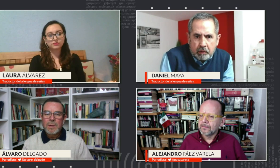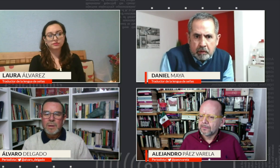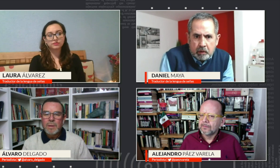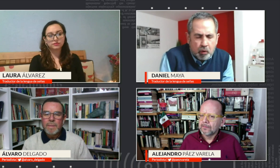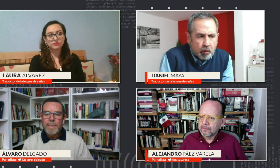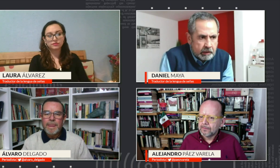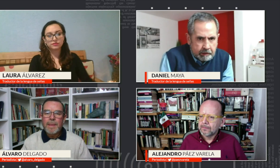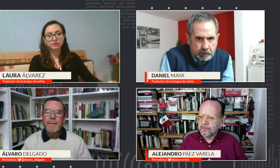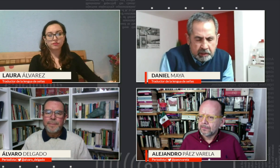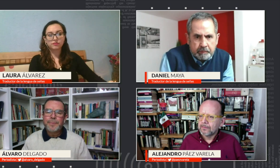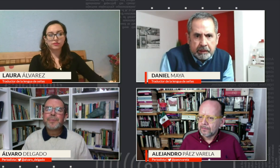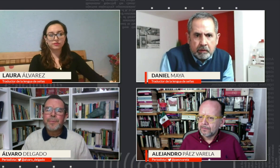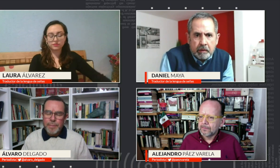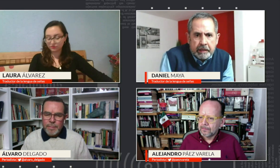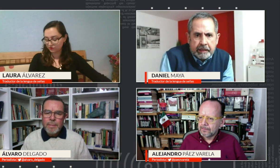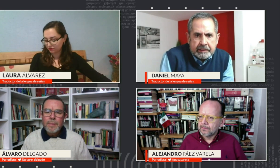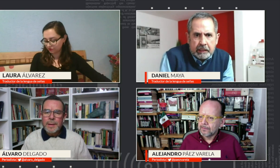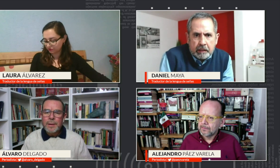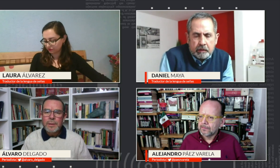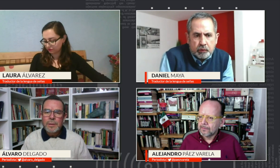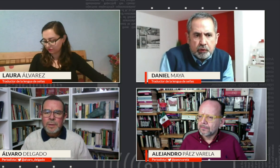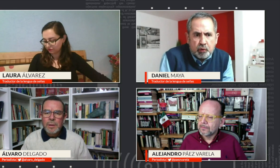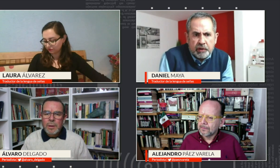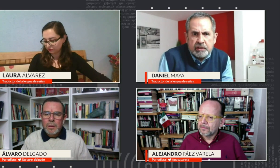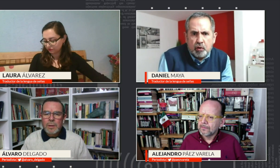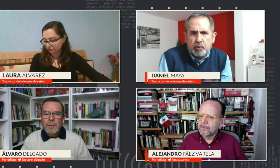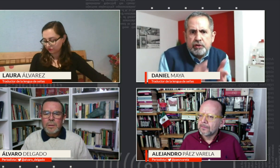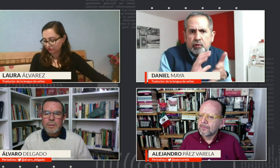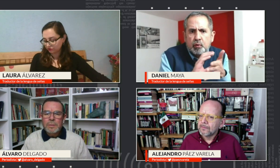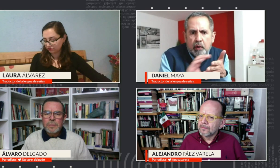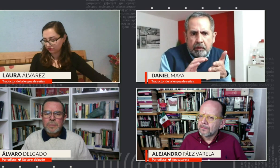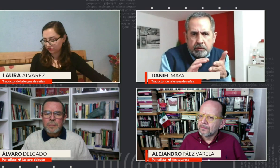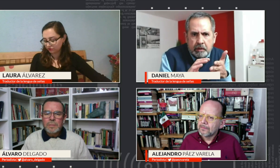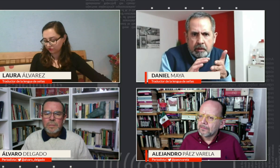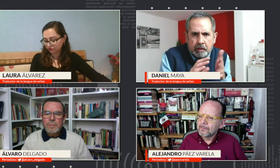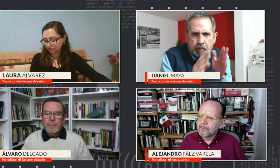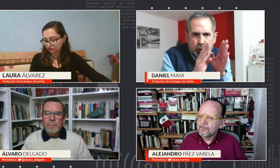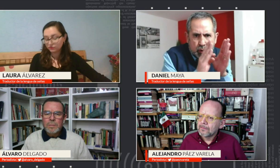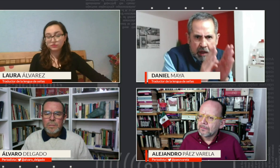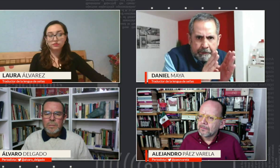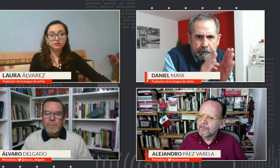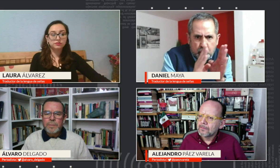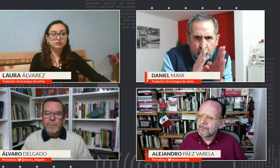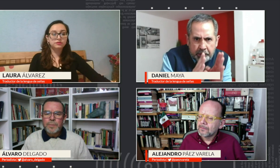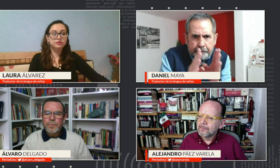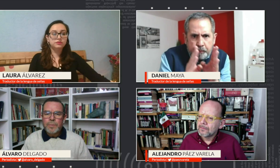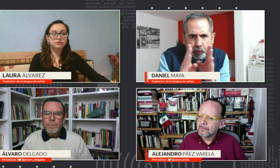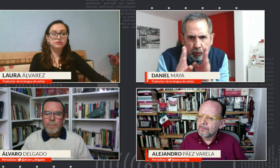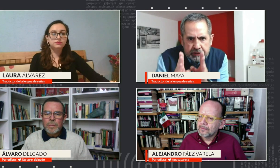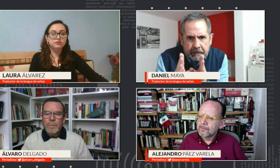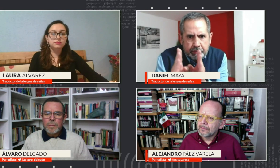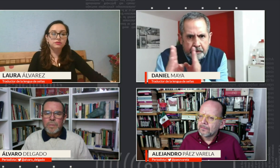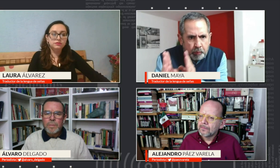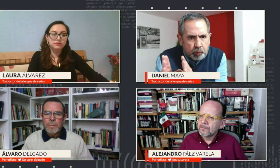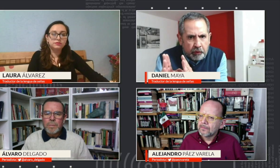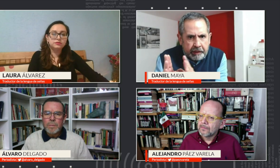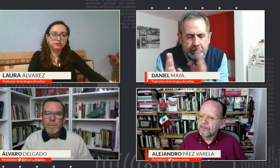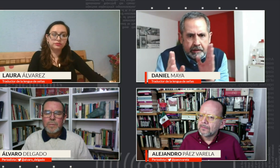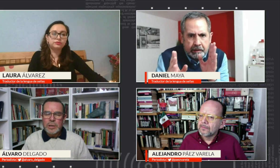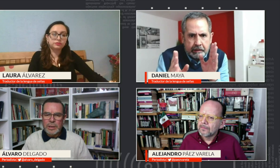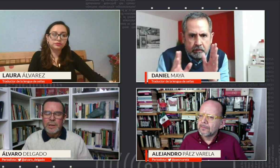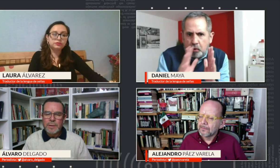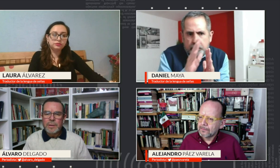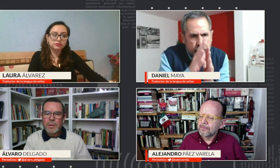he notado, y lo digo con el debido respeto, es que sus discursos han sido muy estructurados. Punto A, punto B, punto C, punto